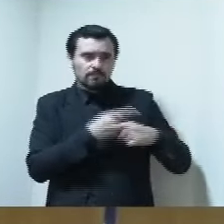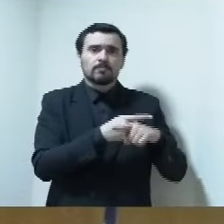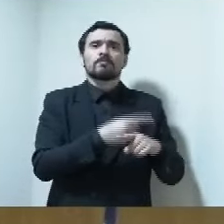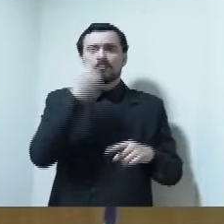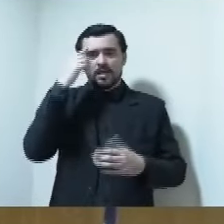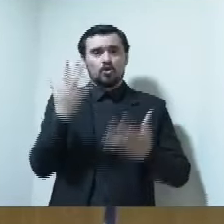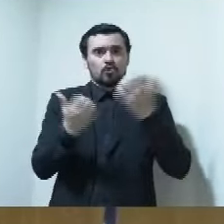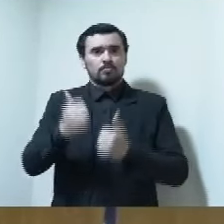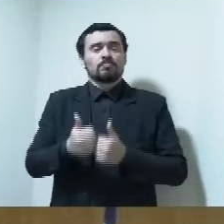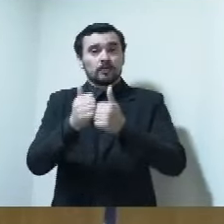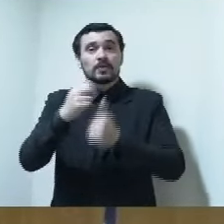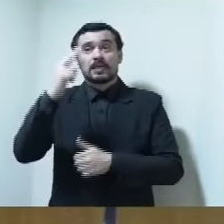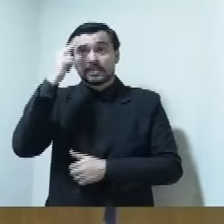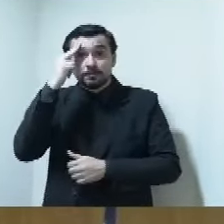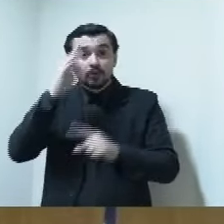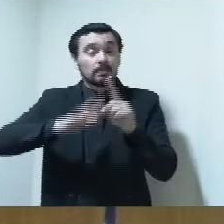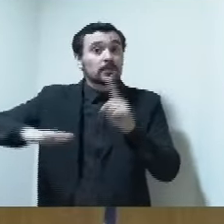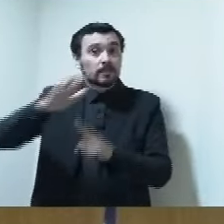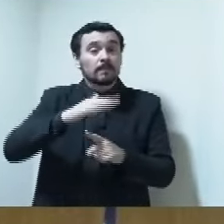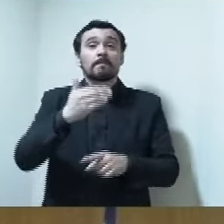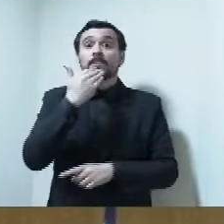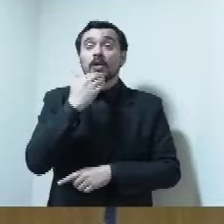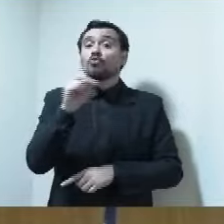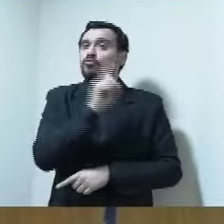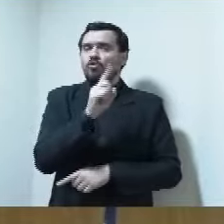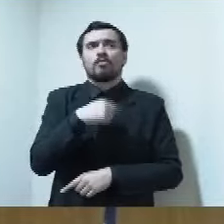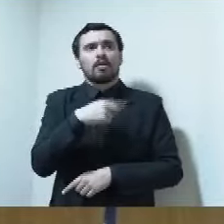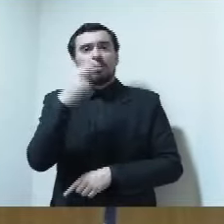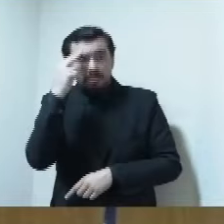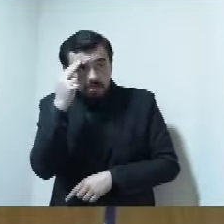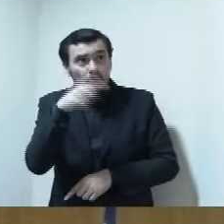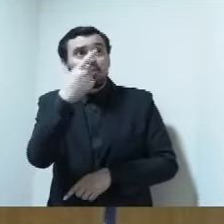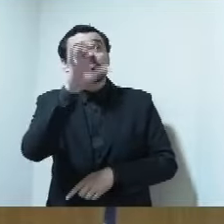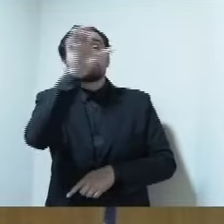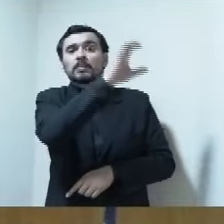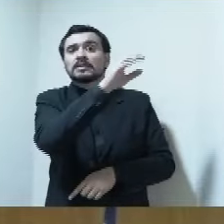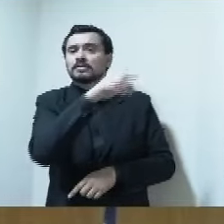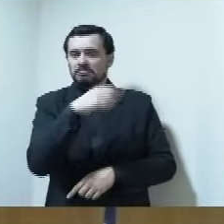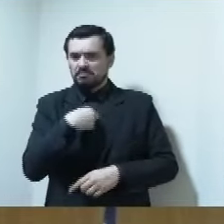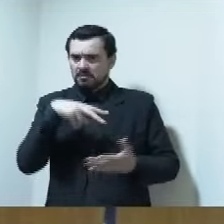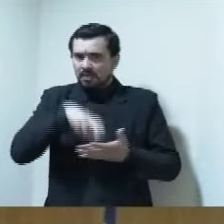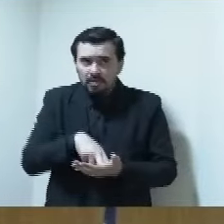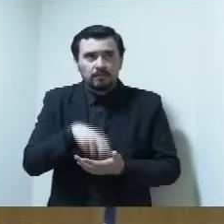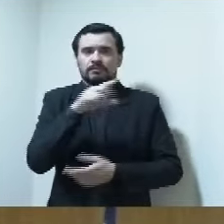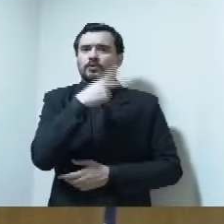sostenible, con respeto al medio ambiente, pero sin arrodillarse a potencias extranjeras.